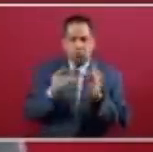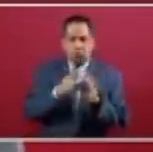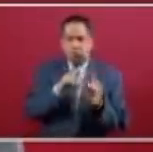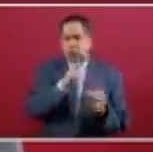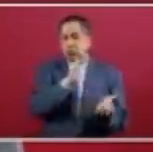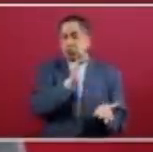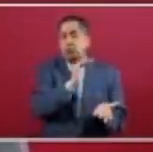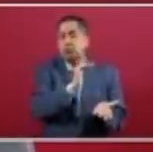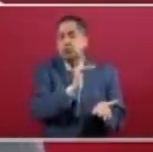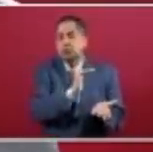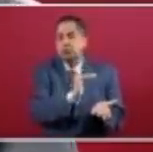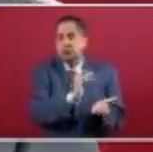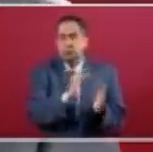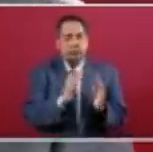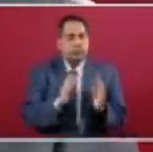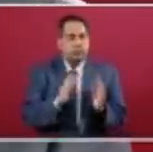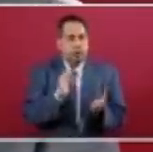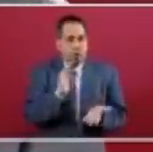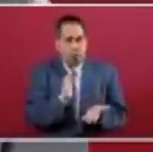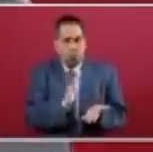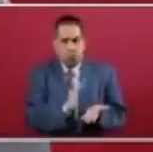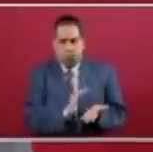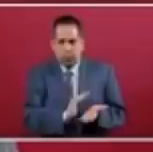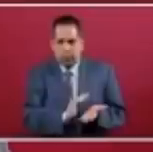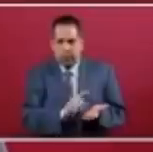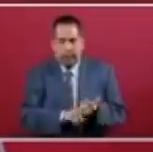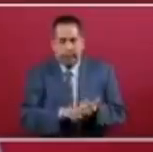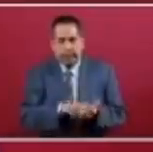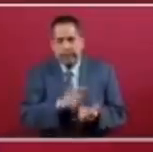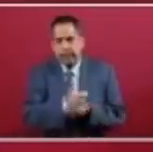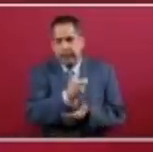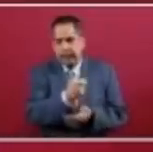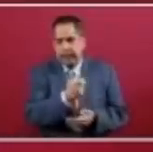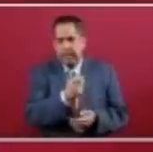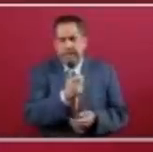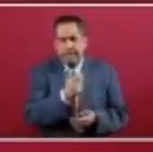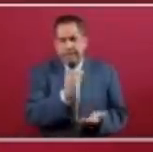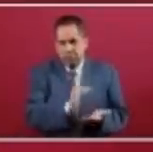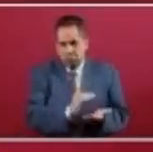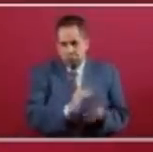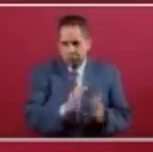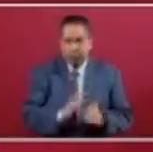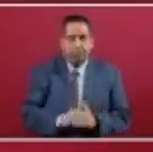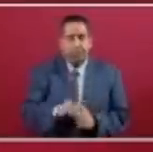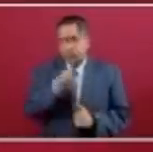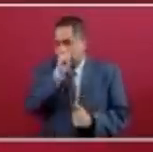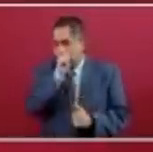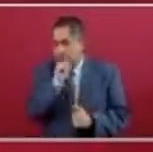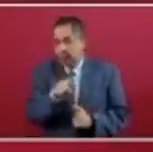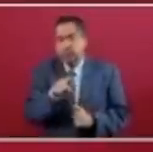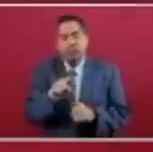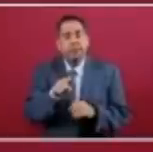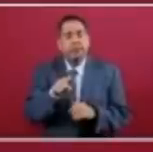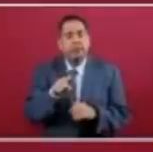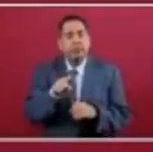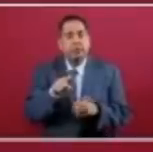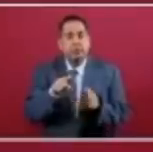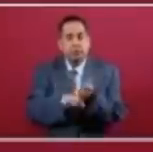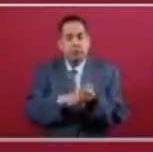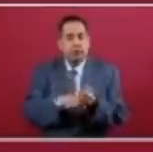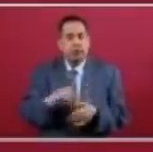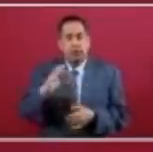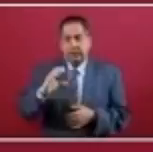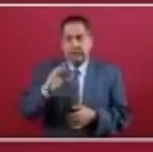reducir en términos reales los costos de los energéticos. Lo mismo en el caso de la